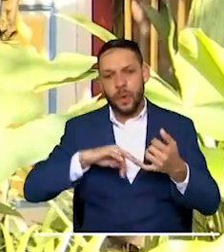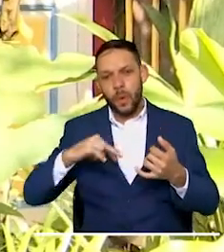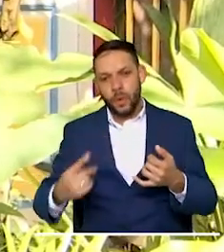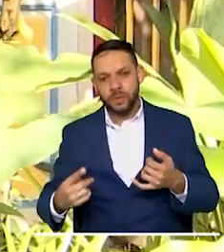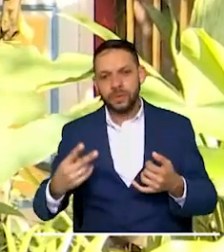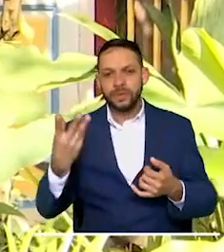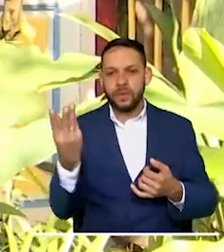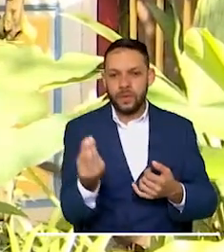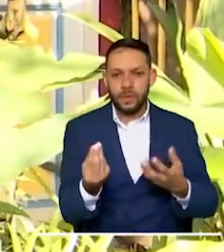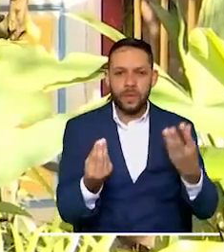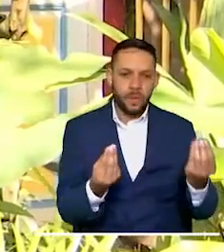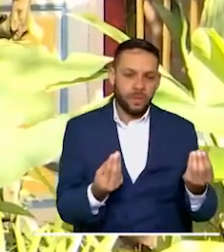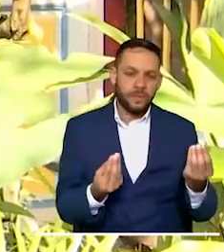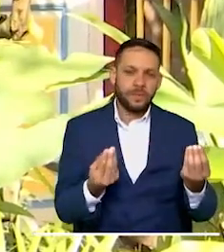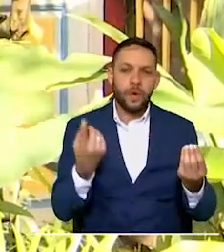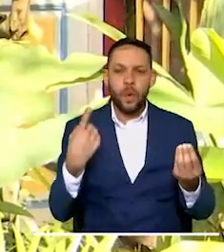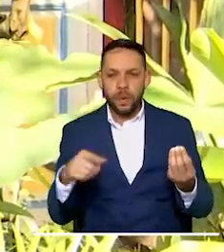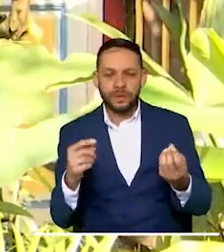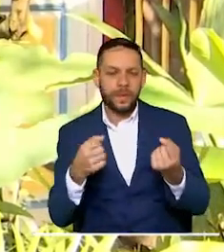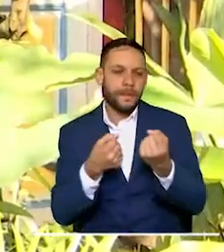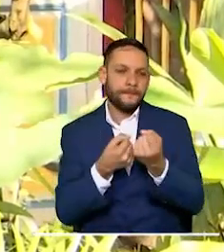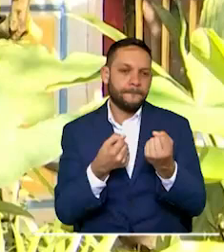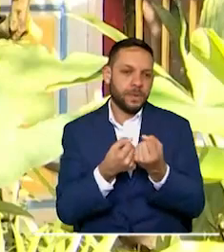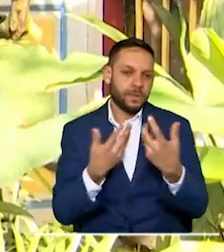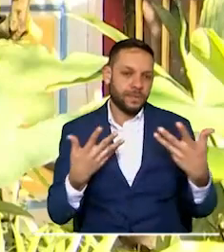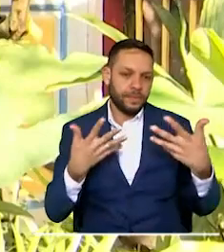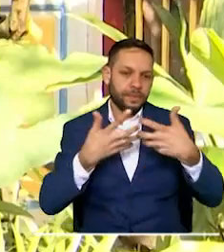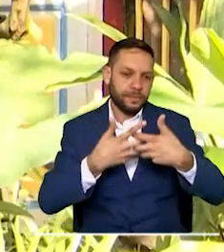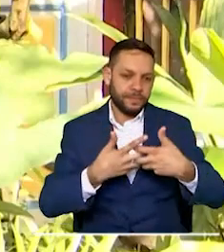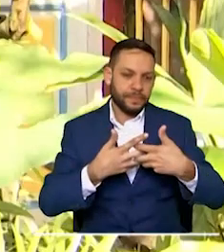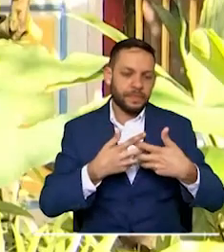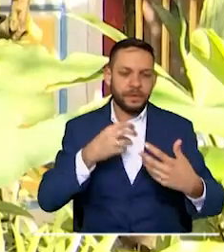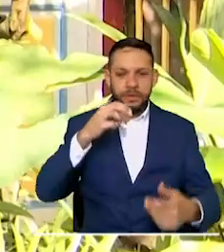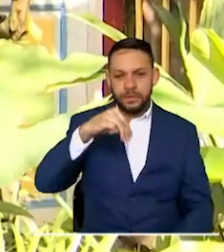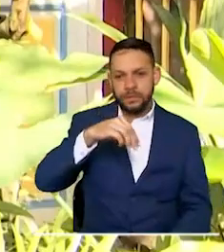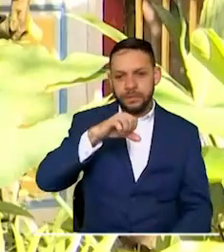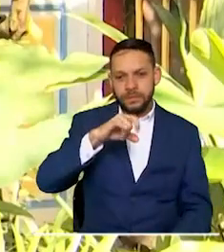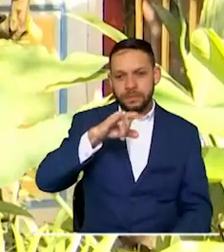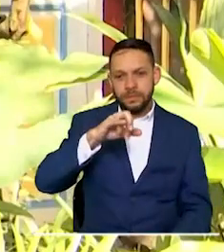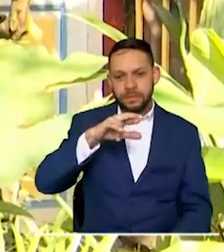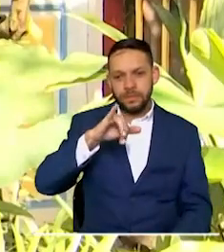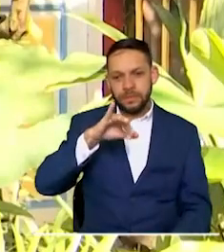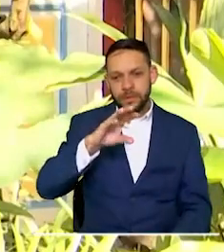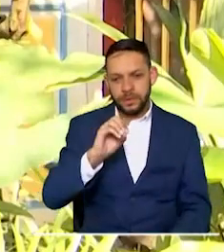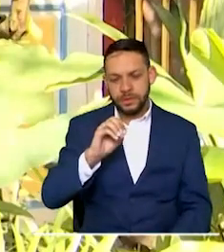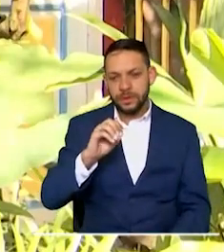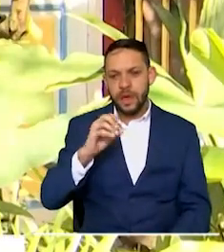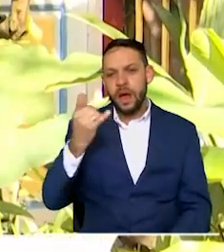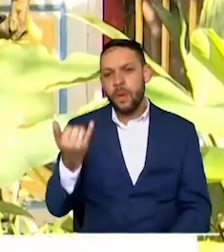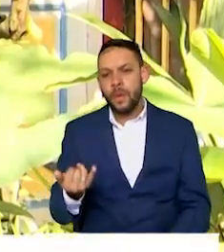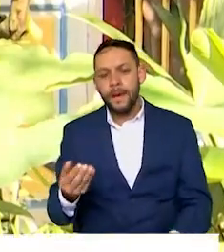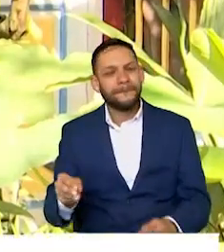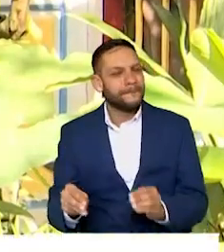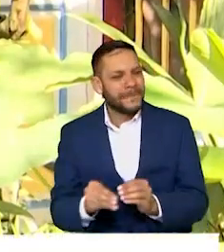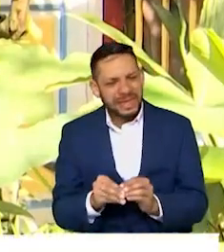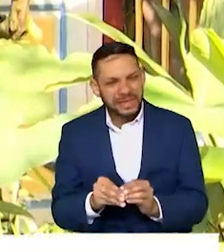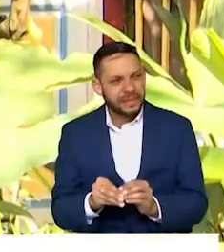doctor Mauricio Rojas, que nos estaba acompañando, y en este caso pues hacemos unos